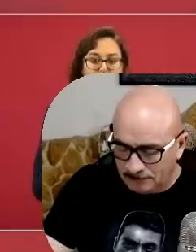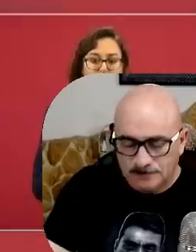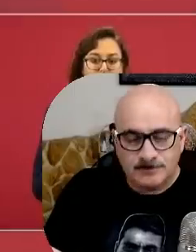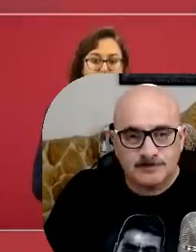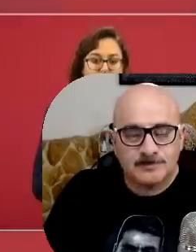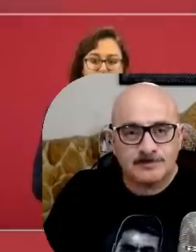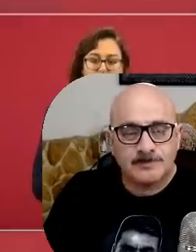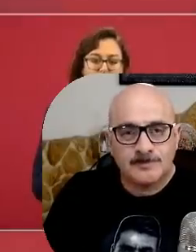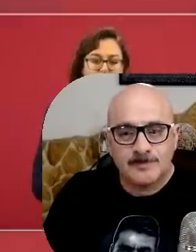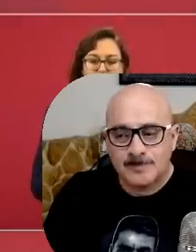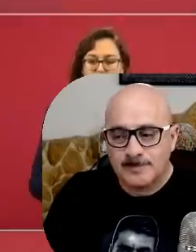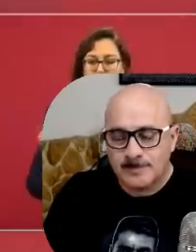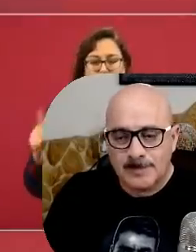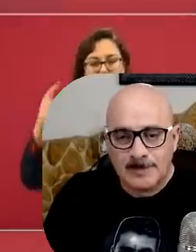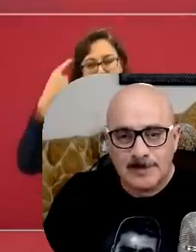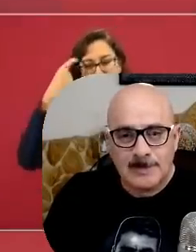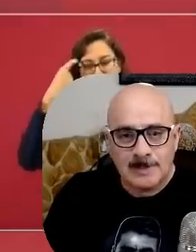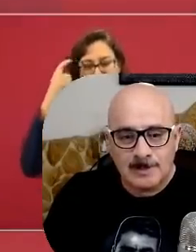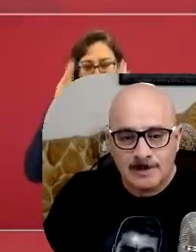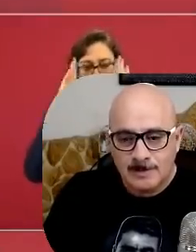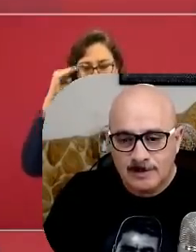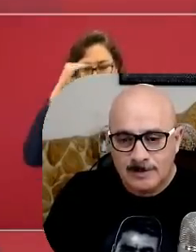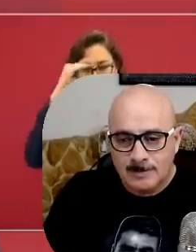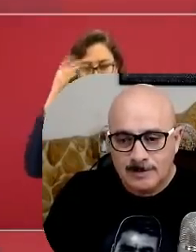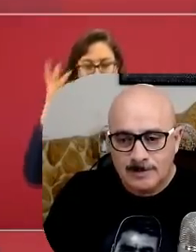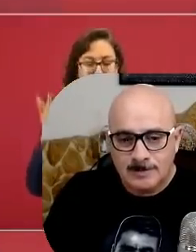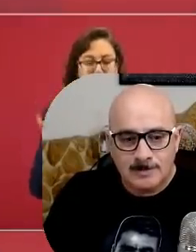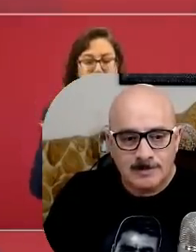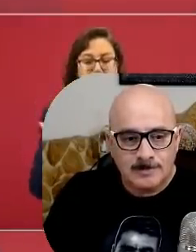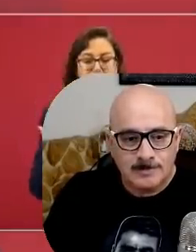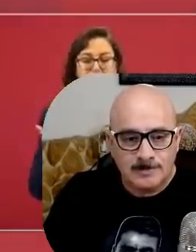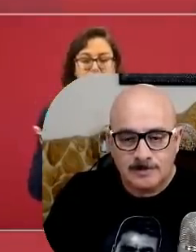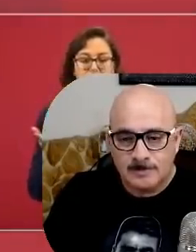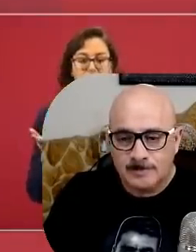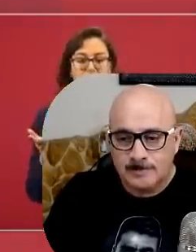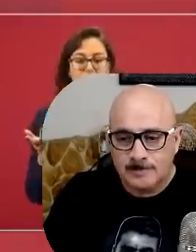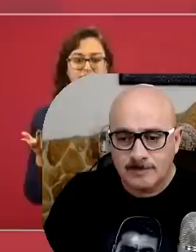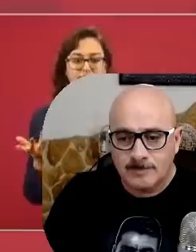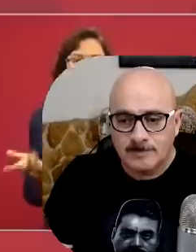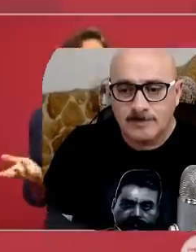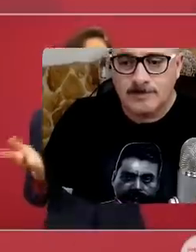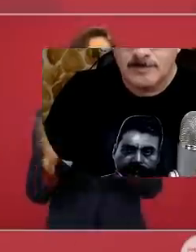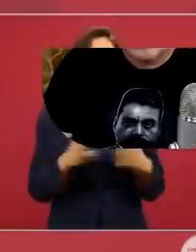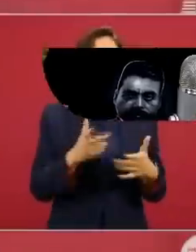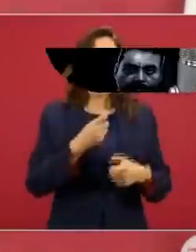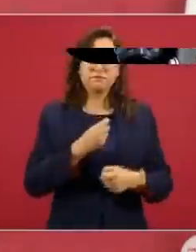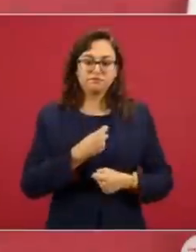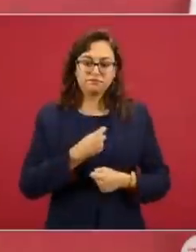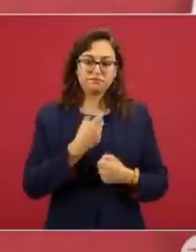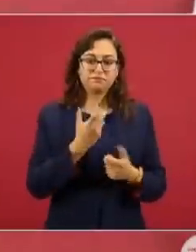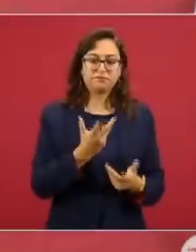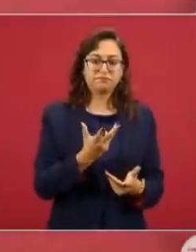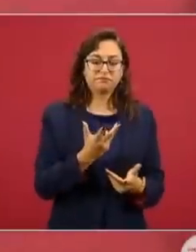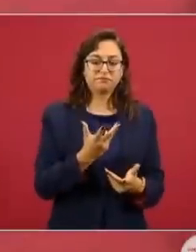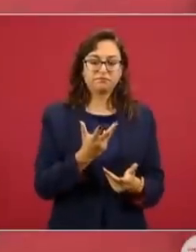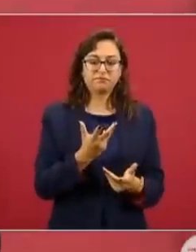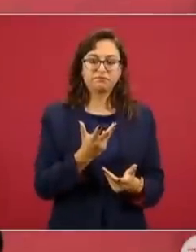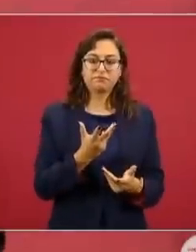las mismas ideas conservadoras, ¿no? Más que unos las expresan de